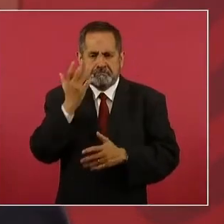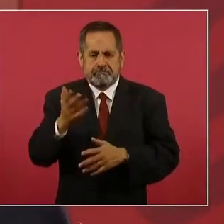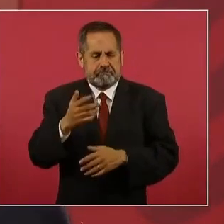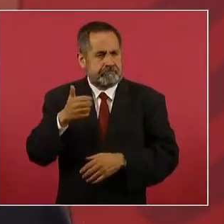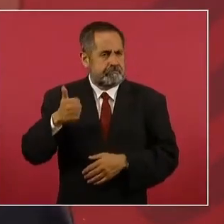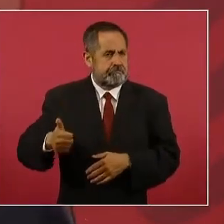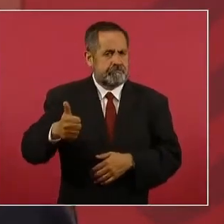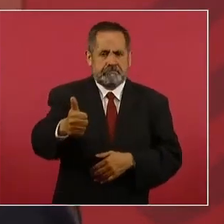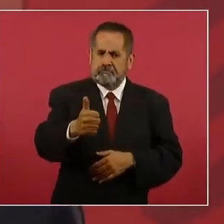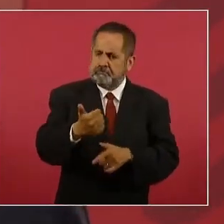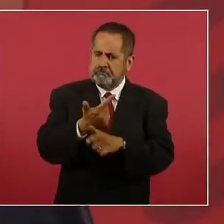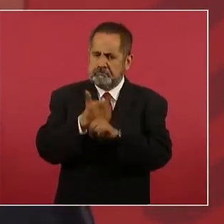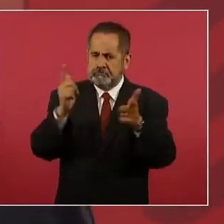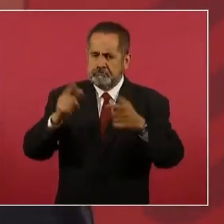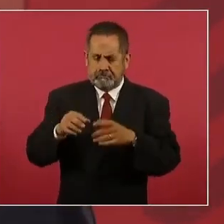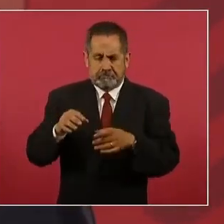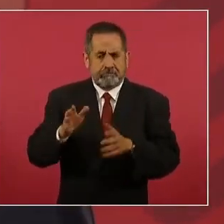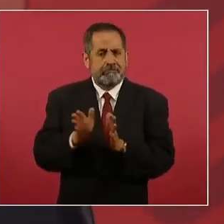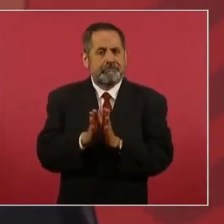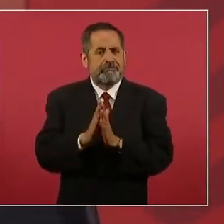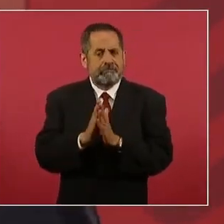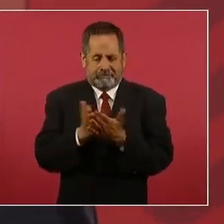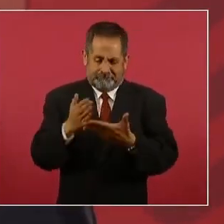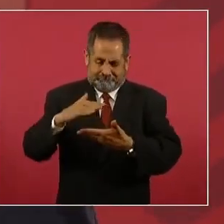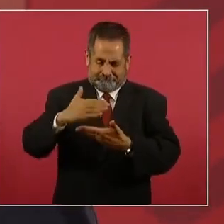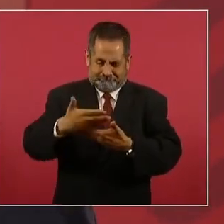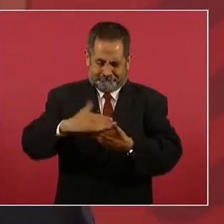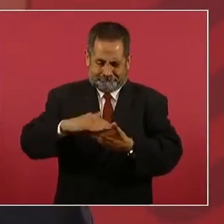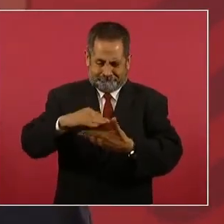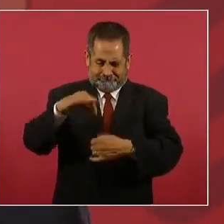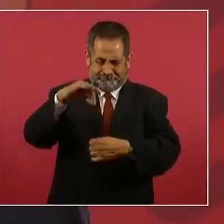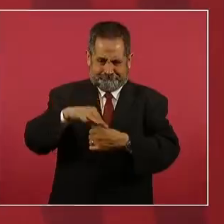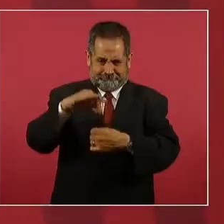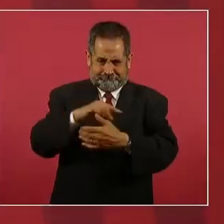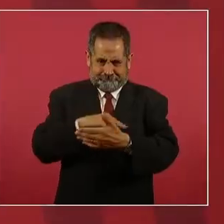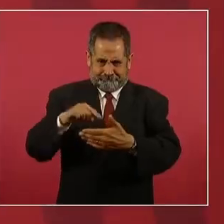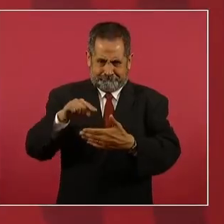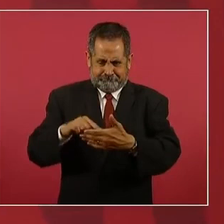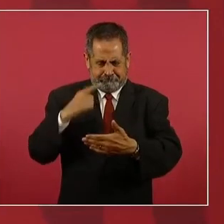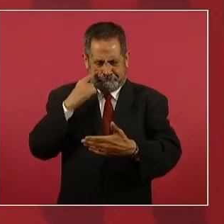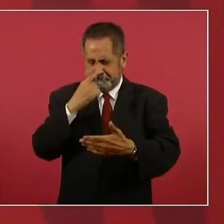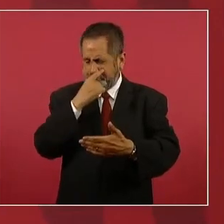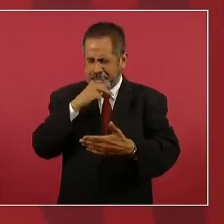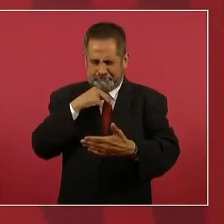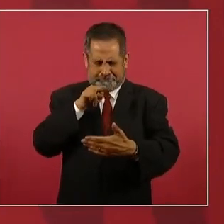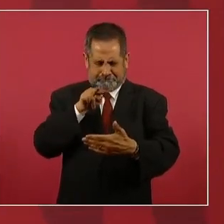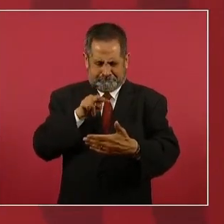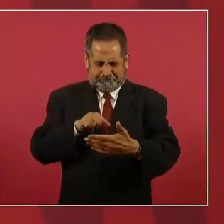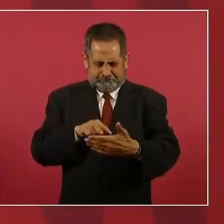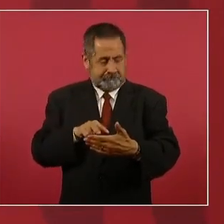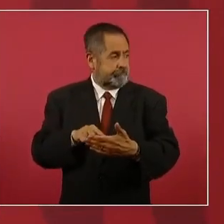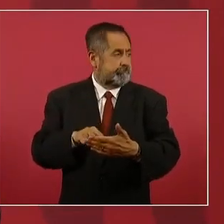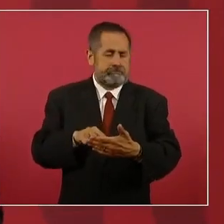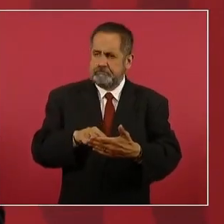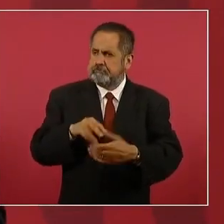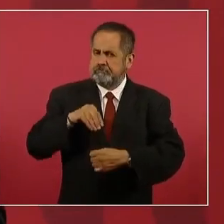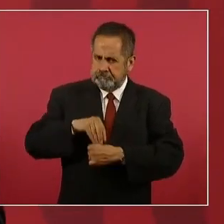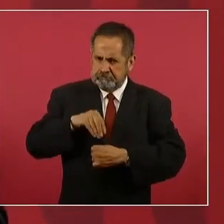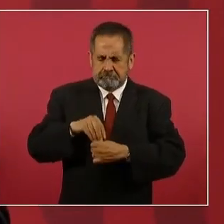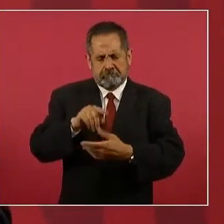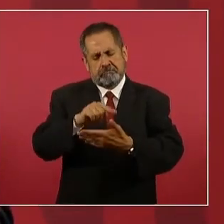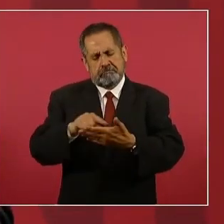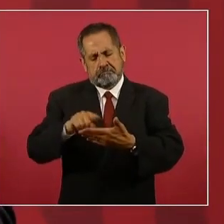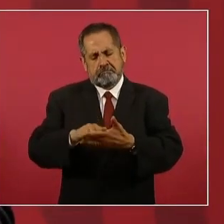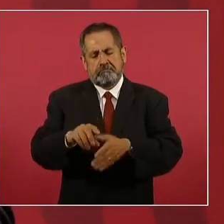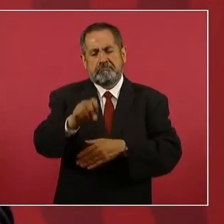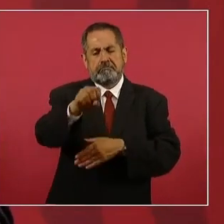libre, voto libre, secreto, lo que dicta la conciencia. Y en el caso de los aspirantes,